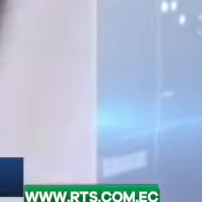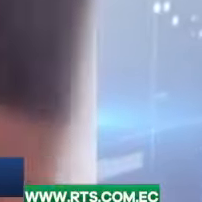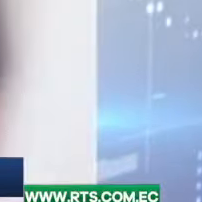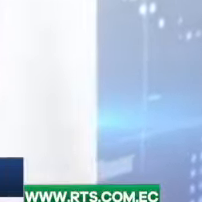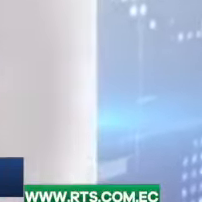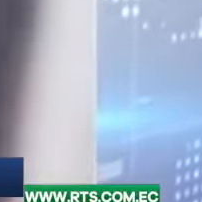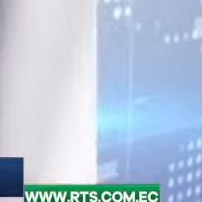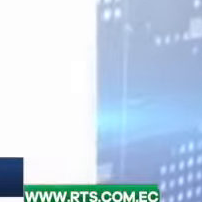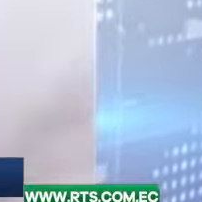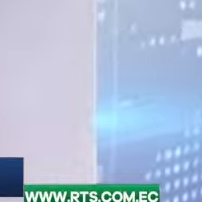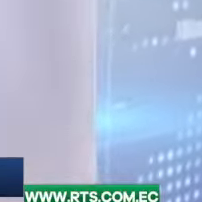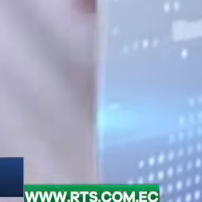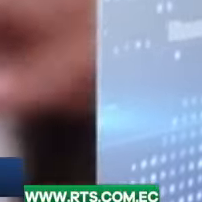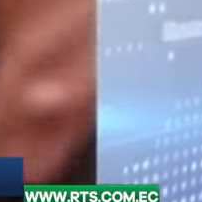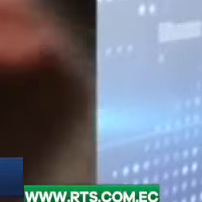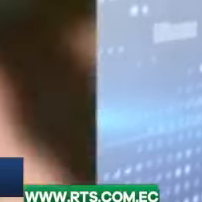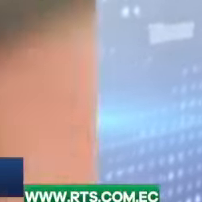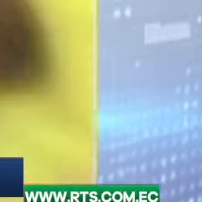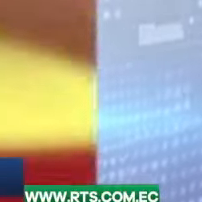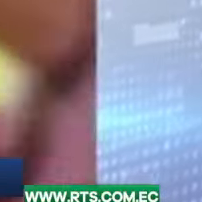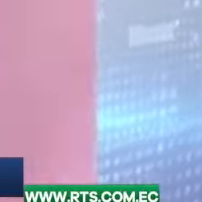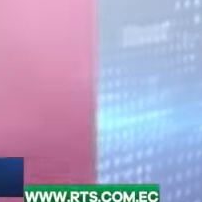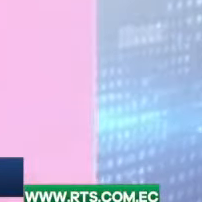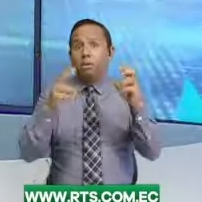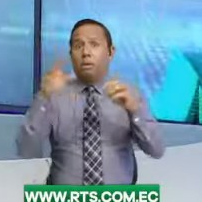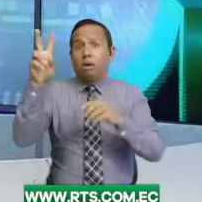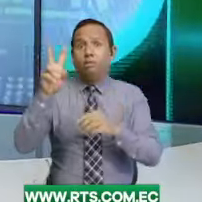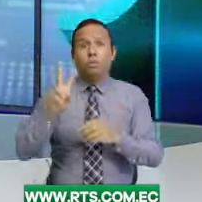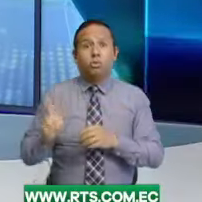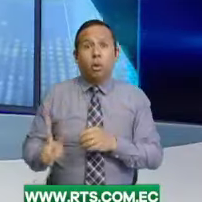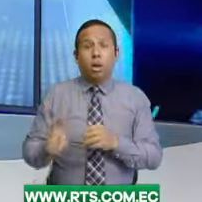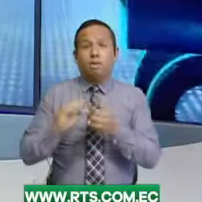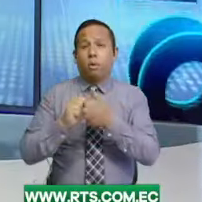casa con indumentaria similar a las de uso policial.